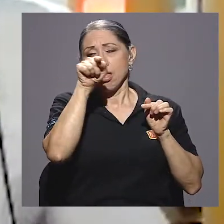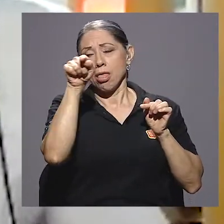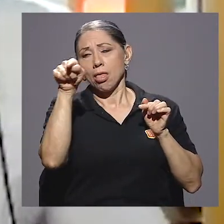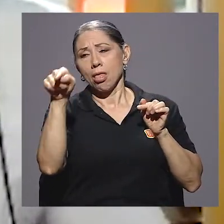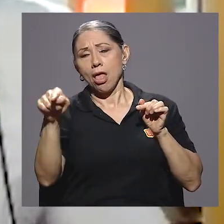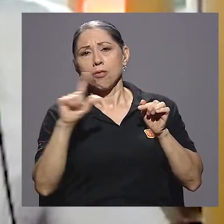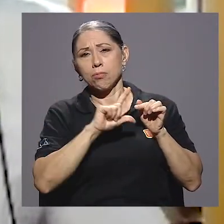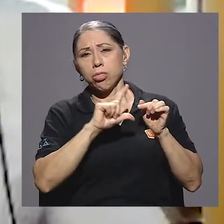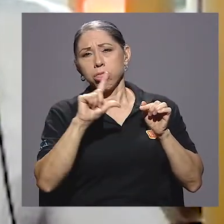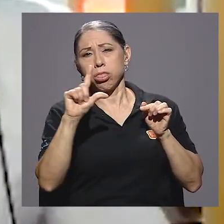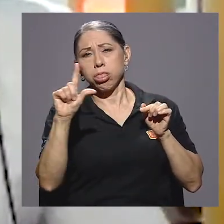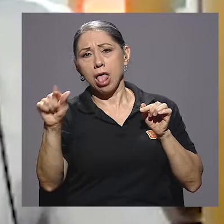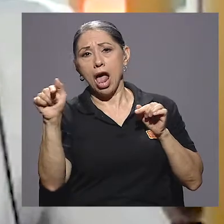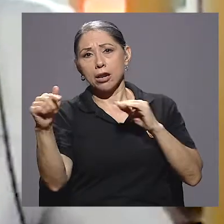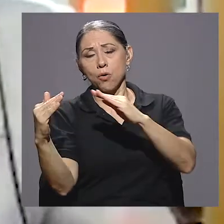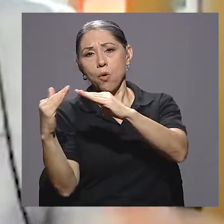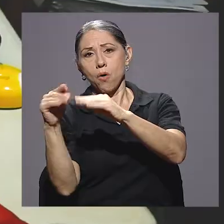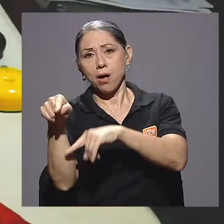y